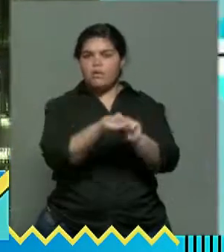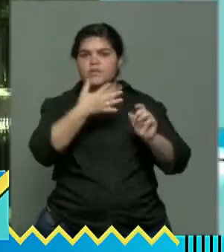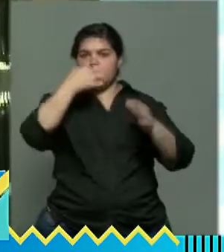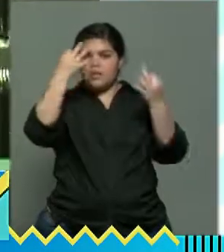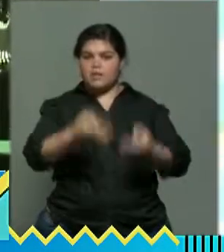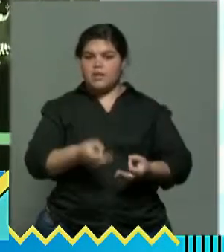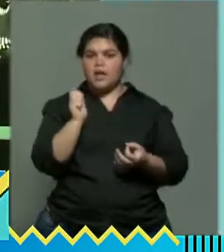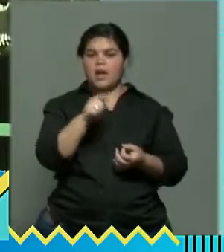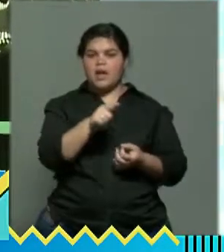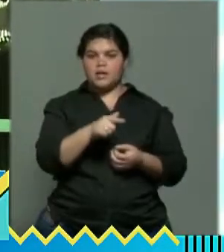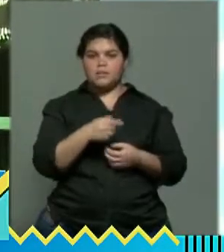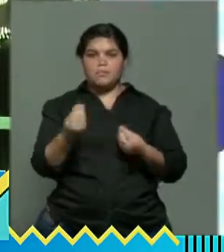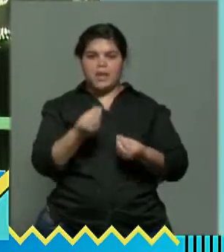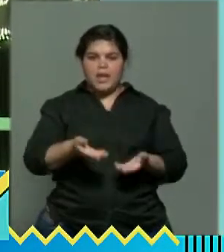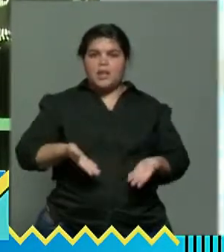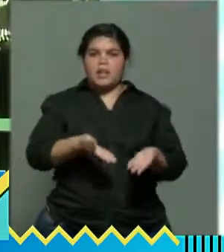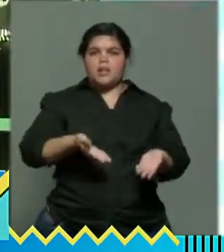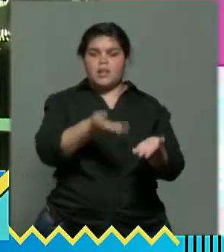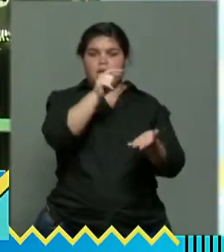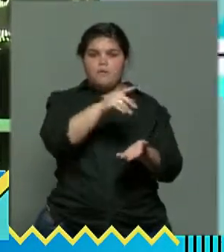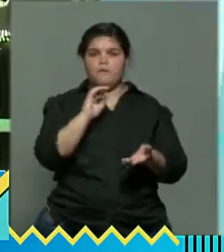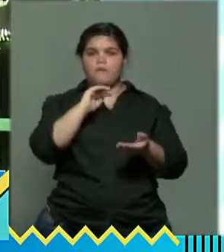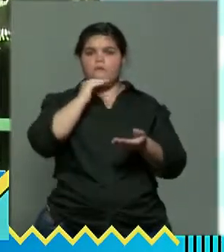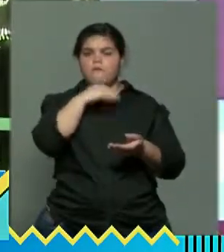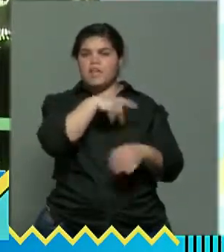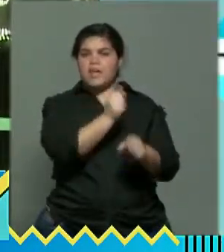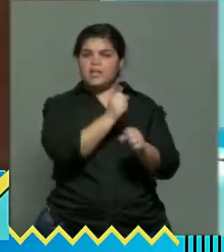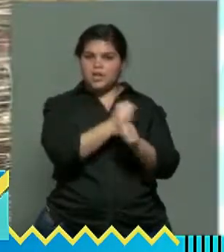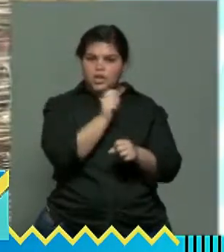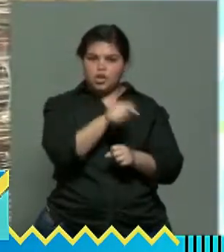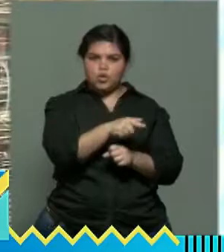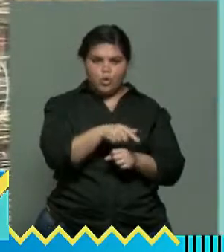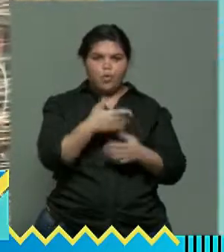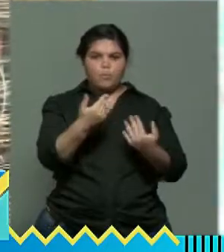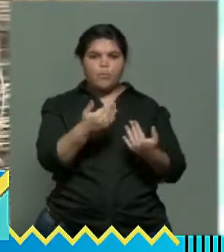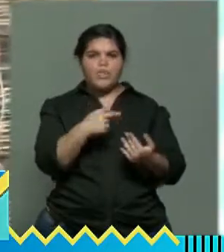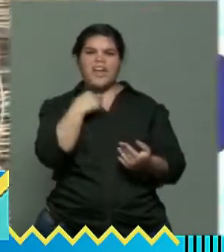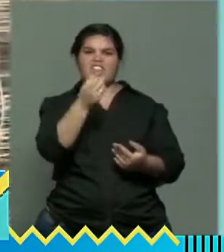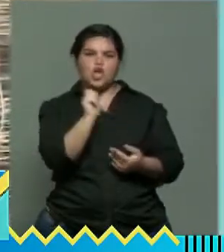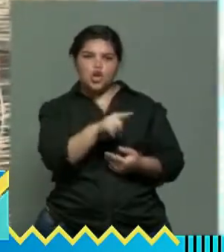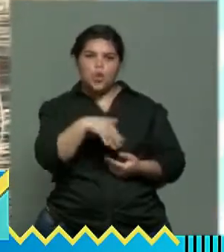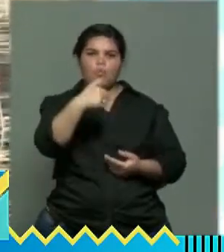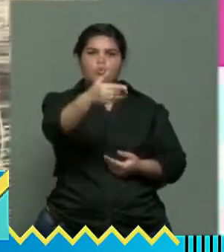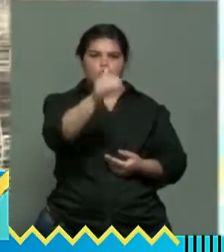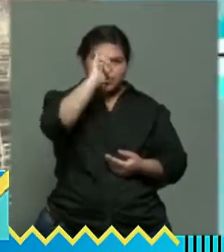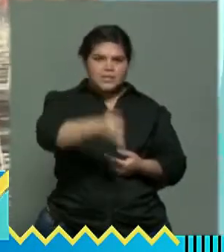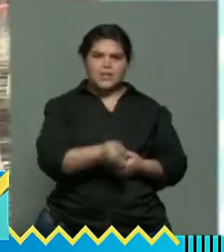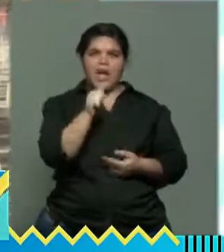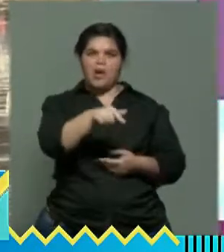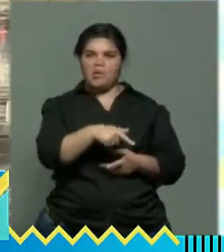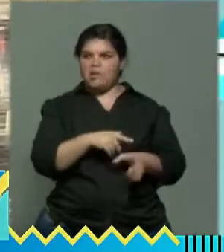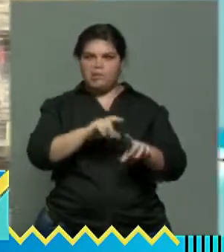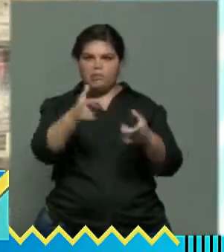donde sostengan al viñatero, donde el hijo del viñatero pueda ver un futuro, que es lo que no estamos discutiendo, porque hoy está habiendo una